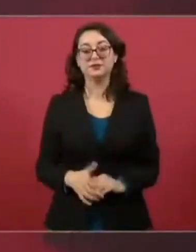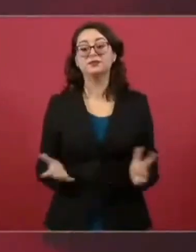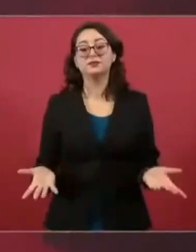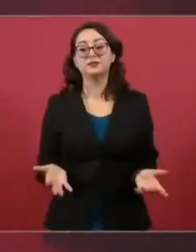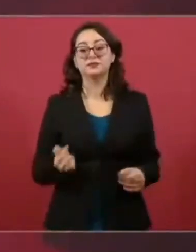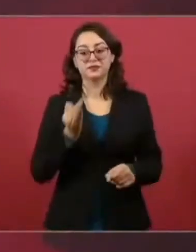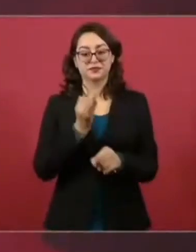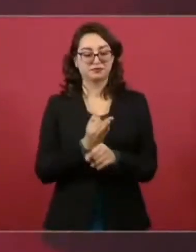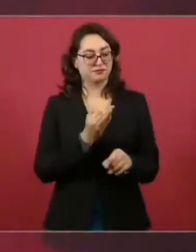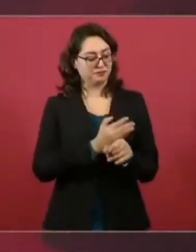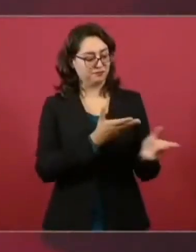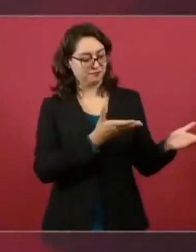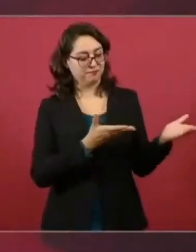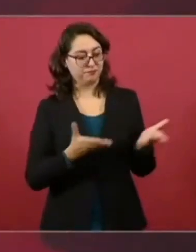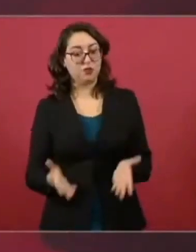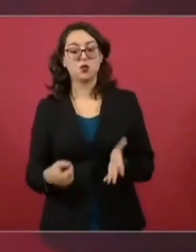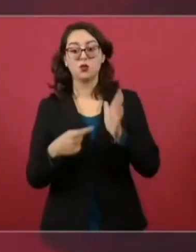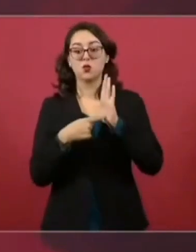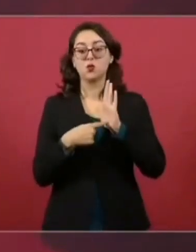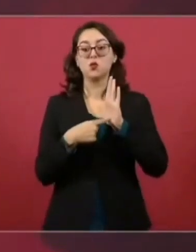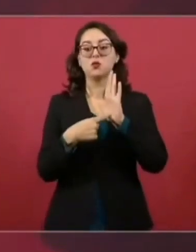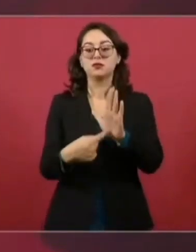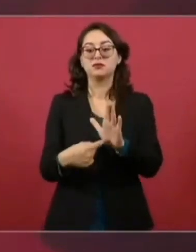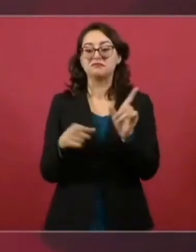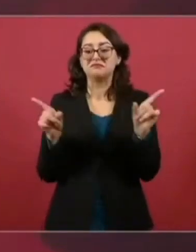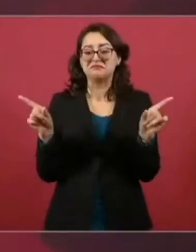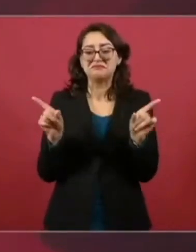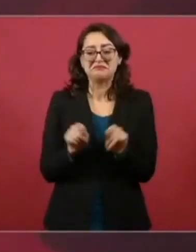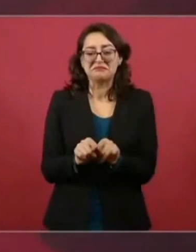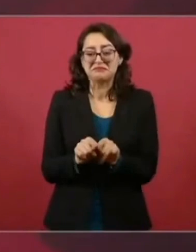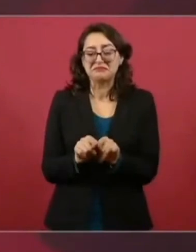Hay, ahora que estábamos viendo, hay uno